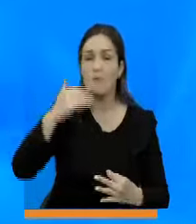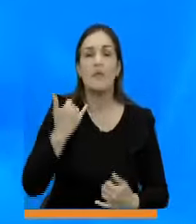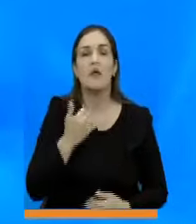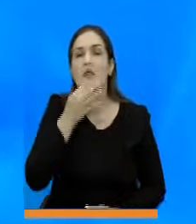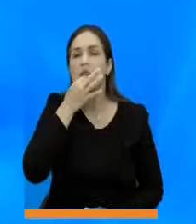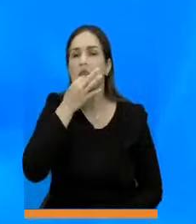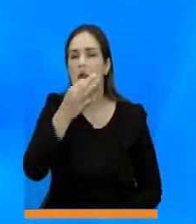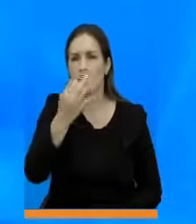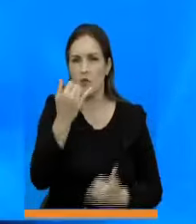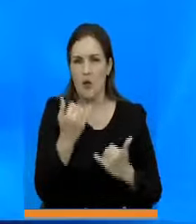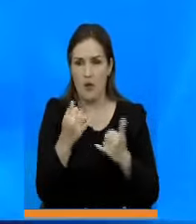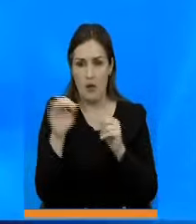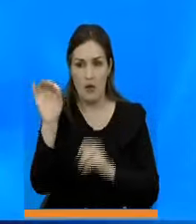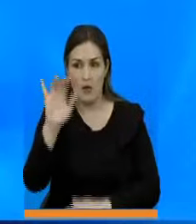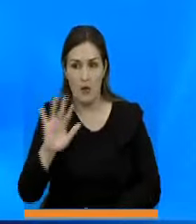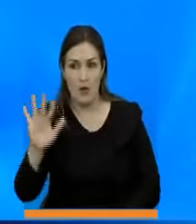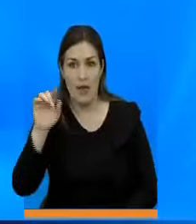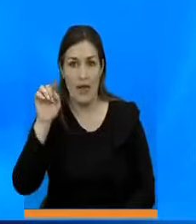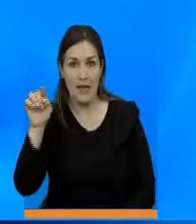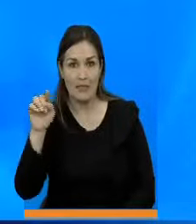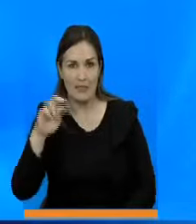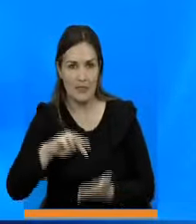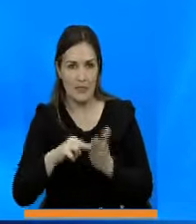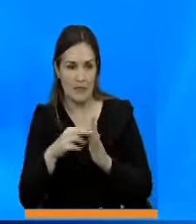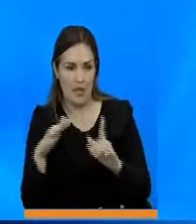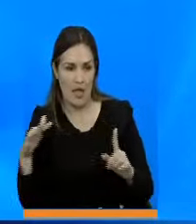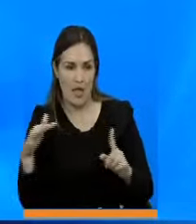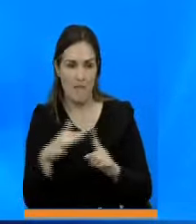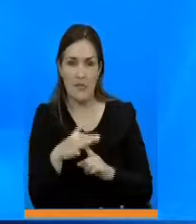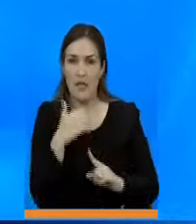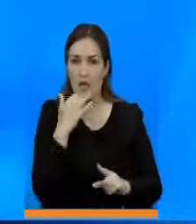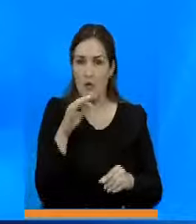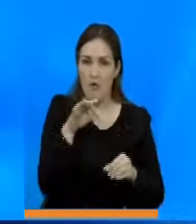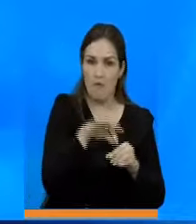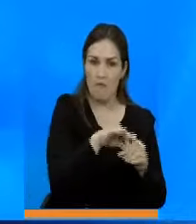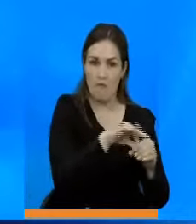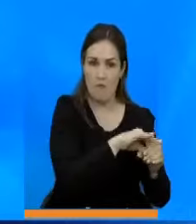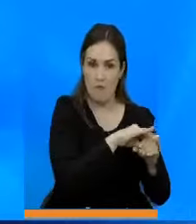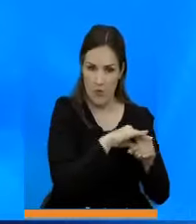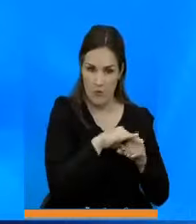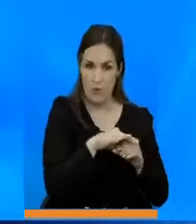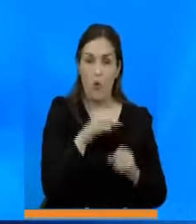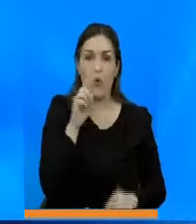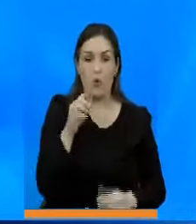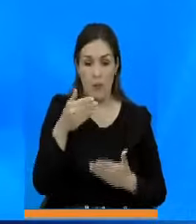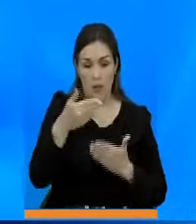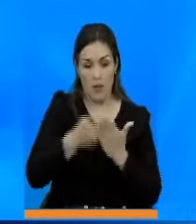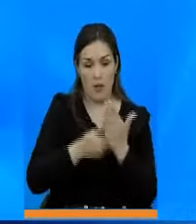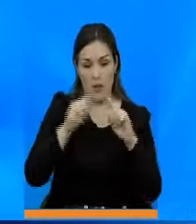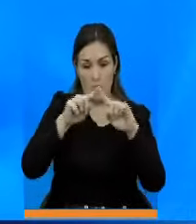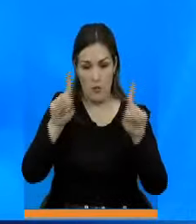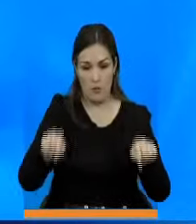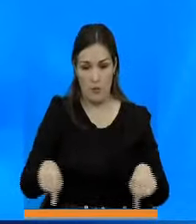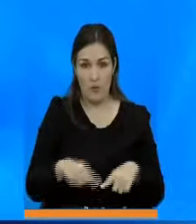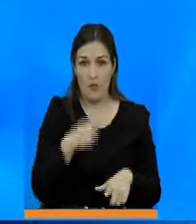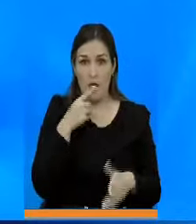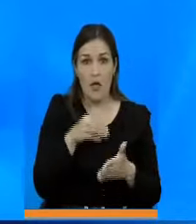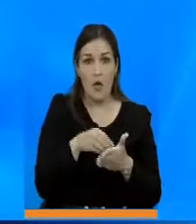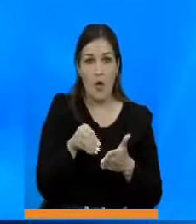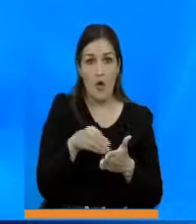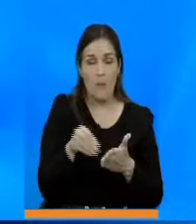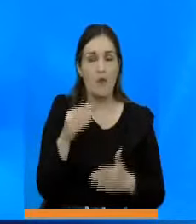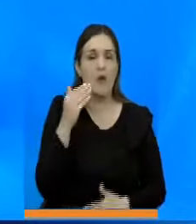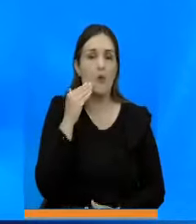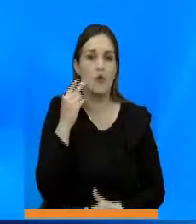software habría tenido alguna incidencia en las elecciones presidenciales? Se lo pregunto porque según este documento de la UIAF, se había adquirido este software en el